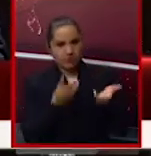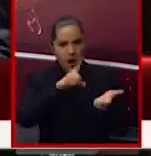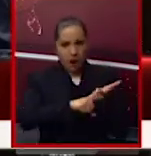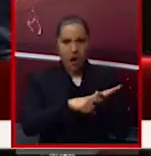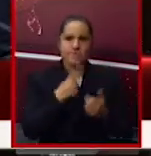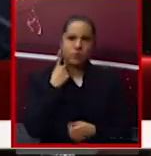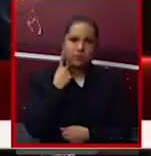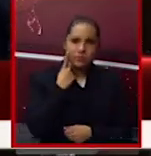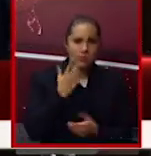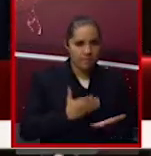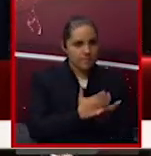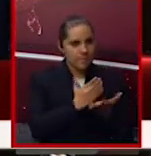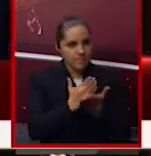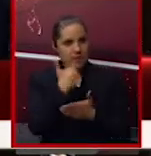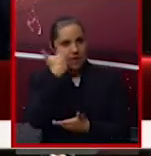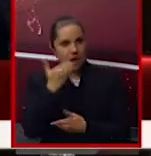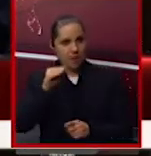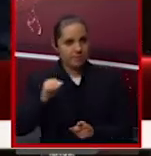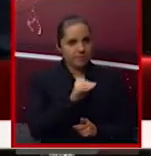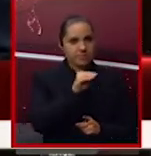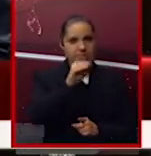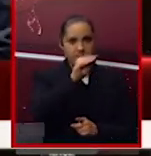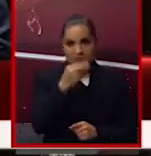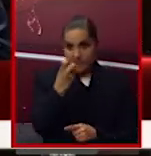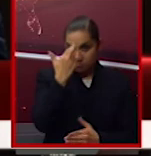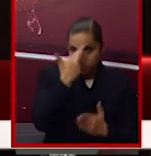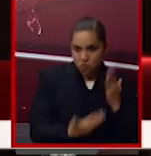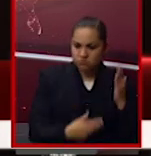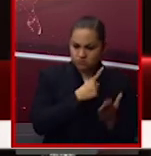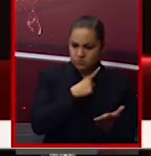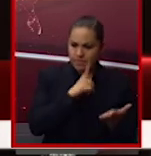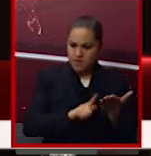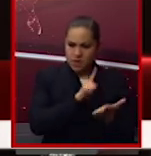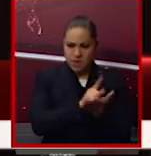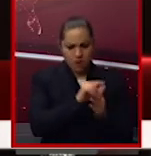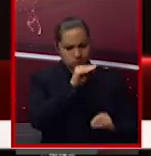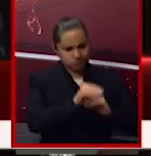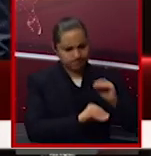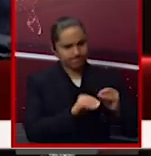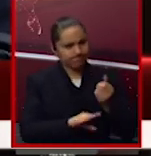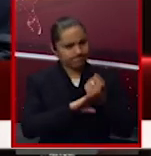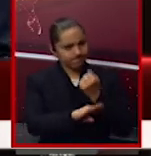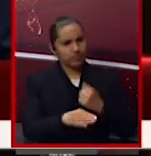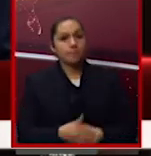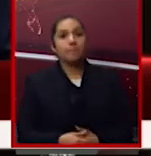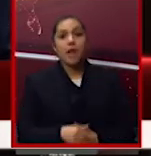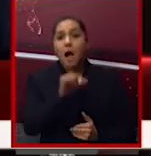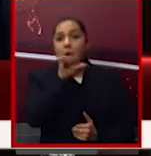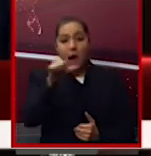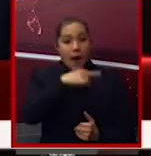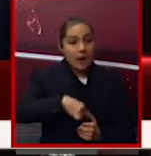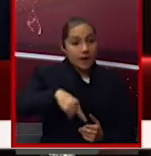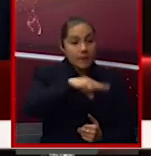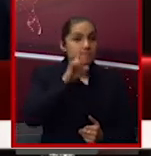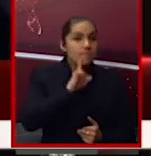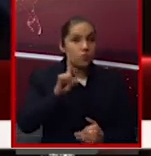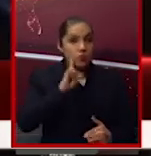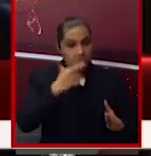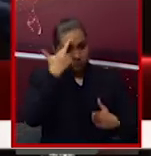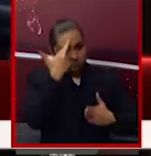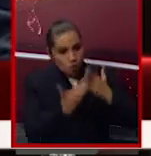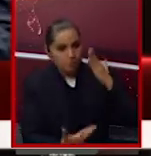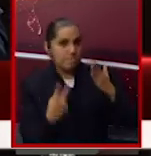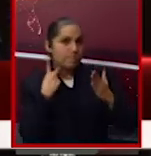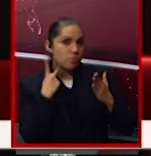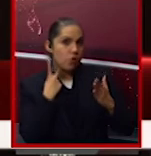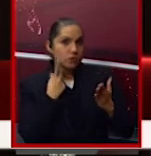Exigimos de inmediato se aprueben las minutas en materia de violencia política contra las mujeres. A ellas